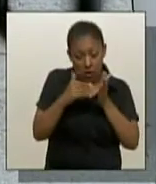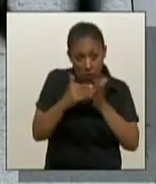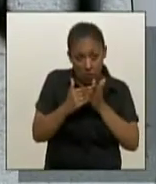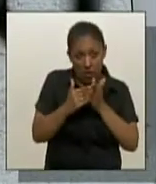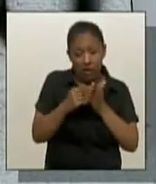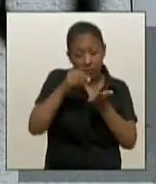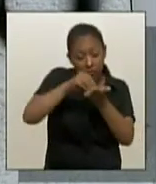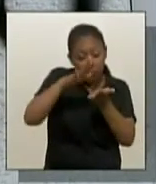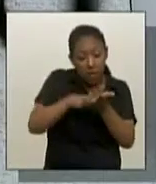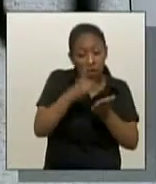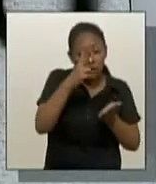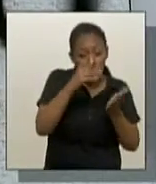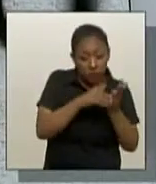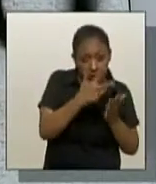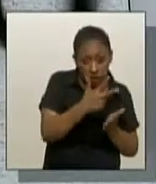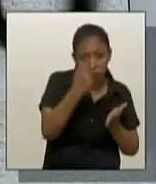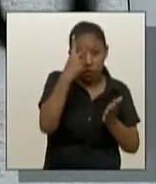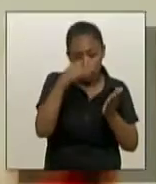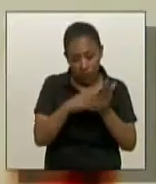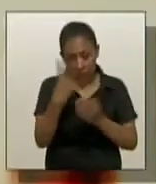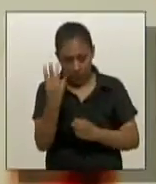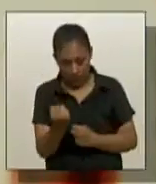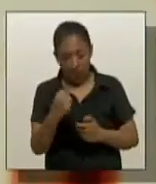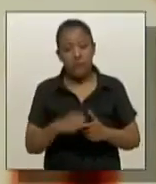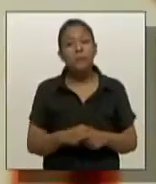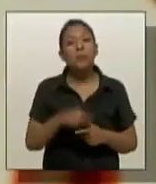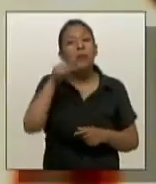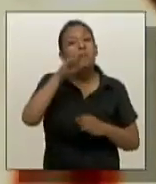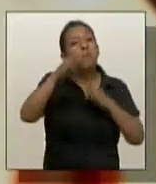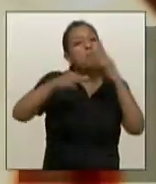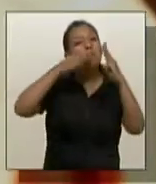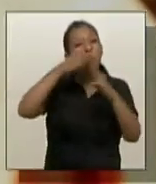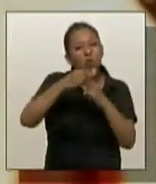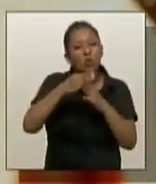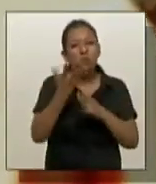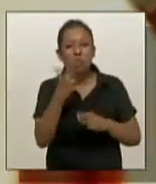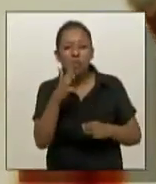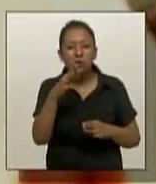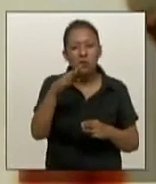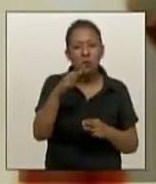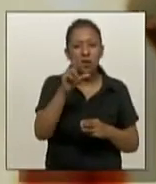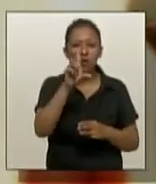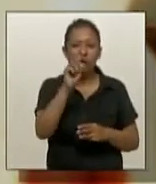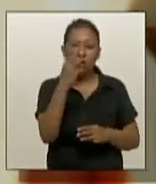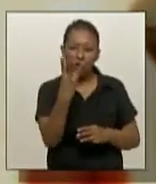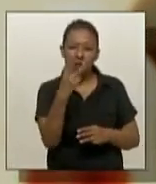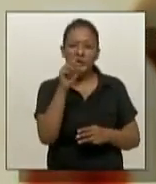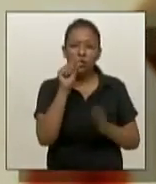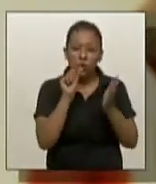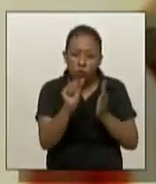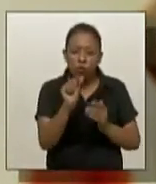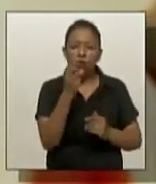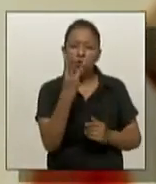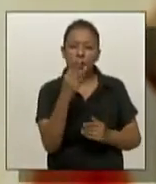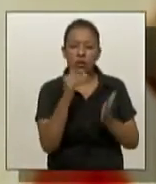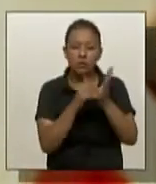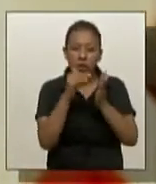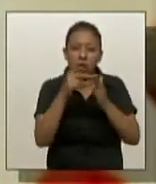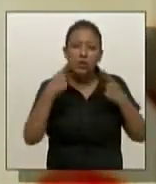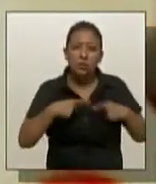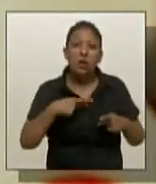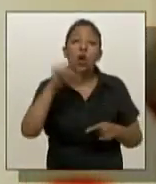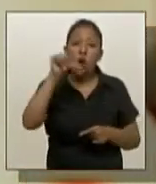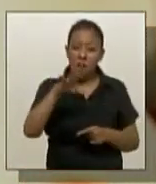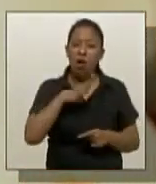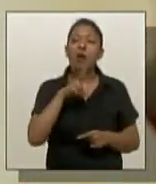en el periodo 2008-2009. En el mundo, un estimado de 33.3 millones de personas hoy